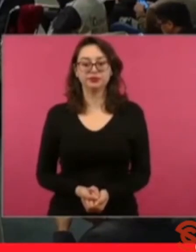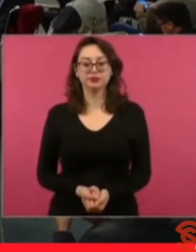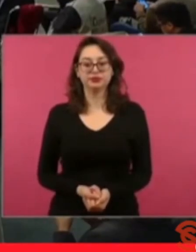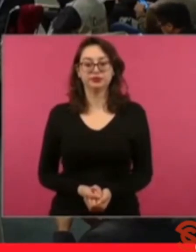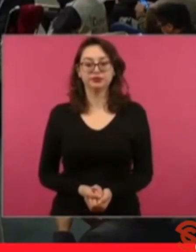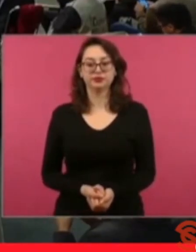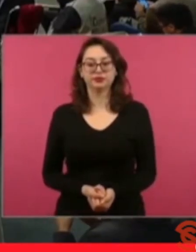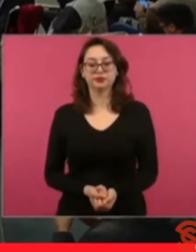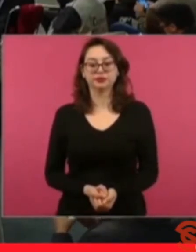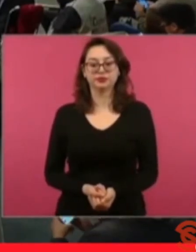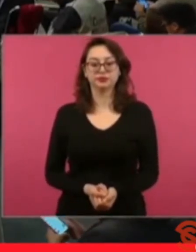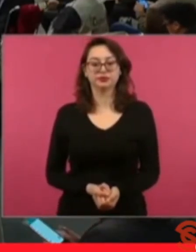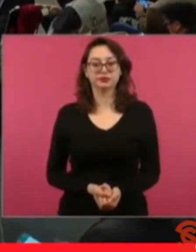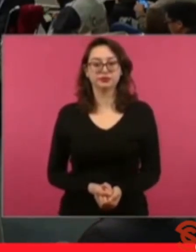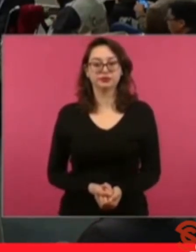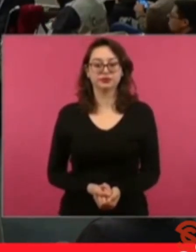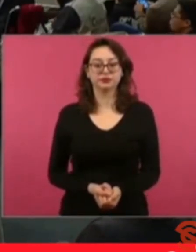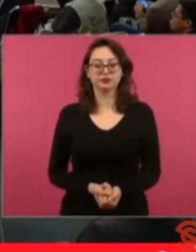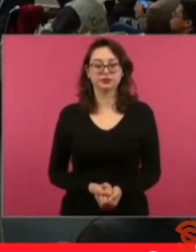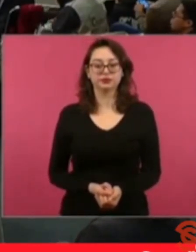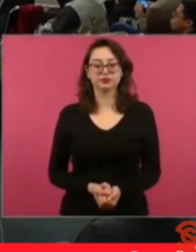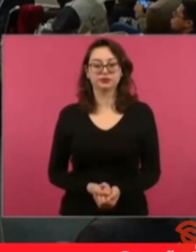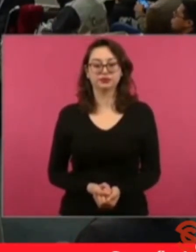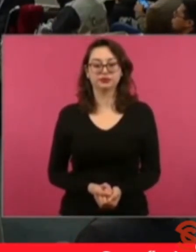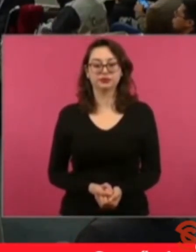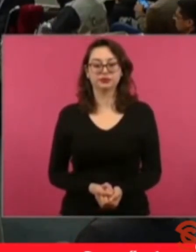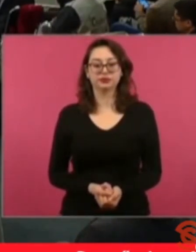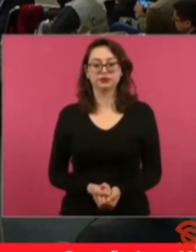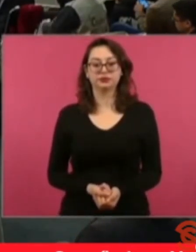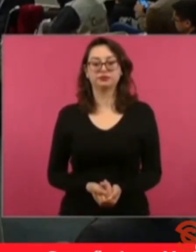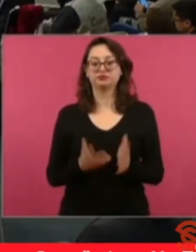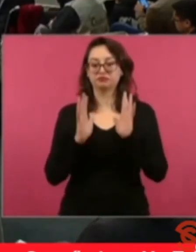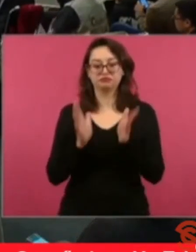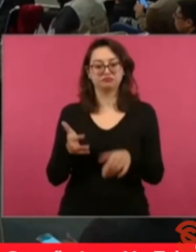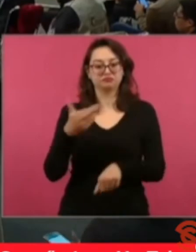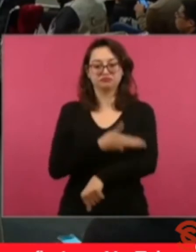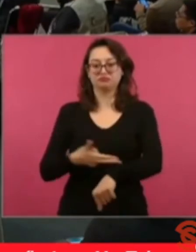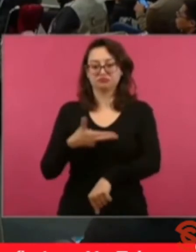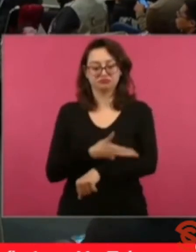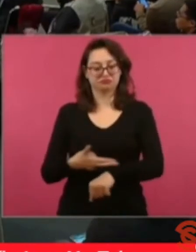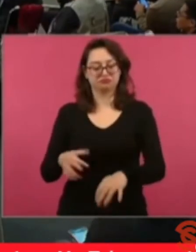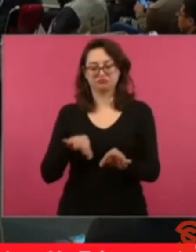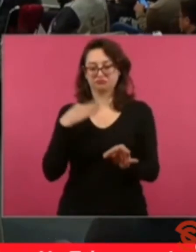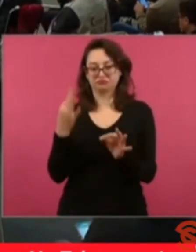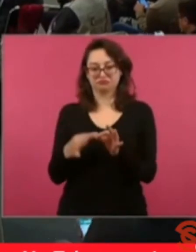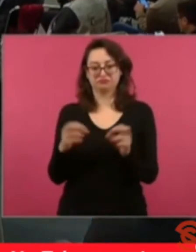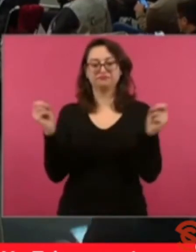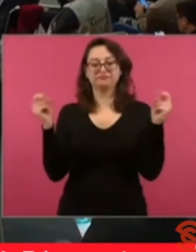Ya están ahí. Bueno, nos vemos.